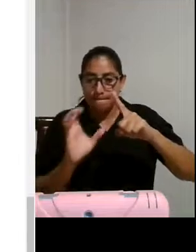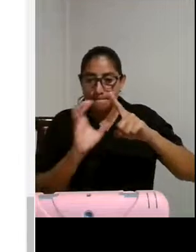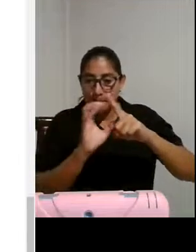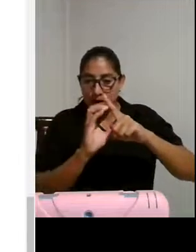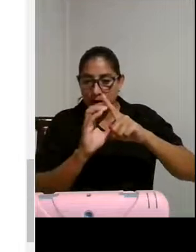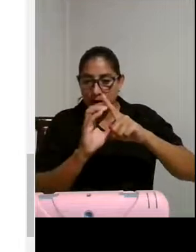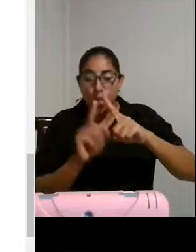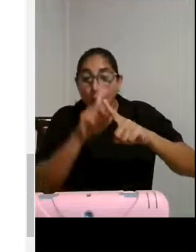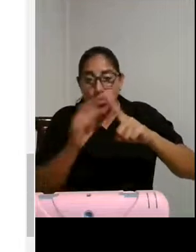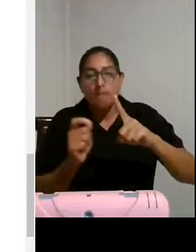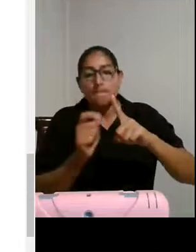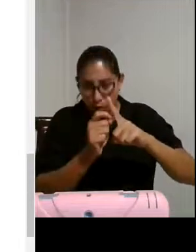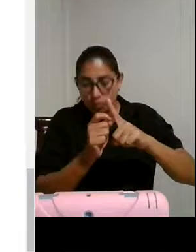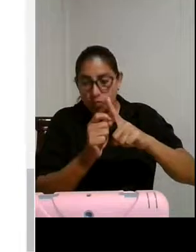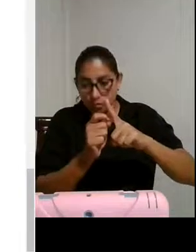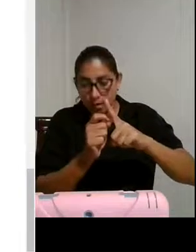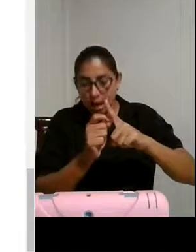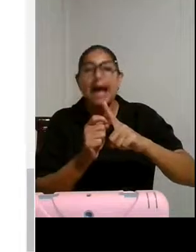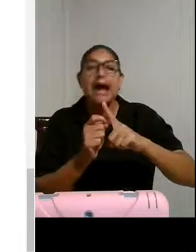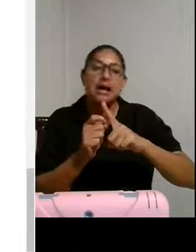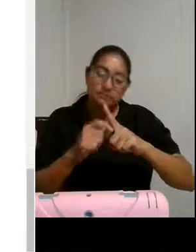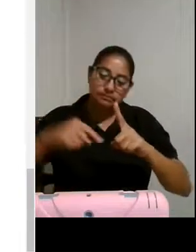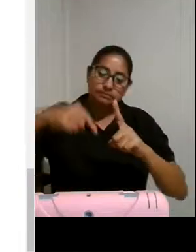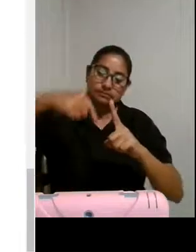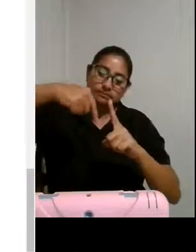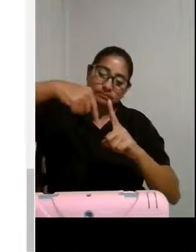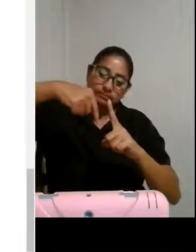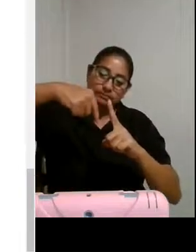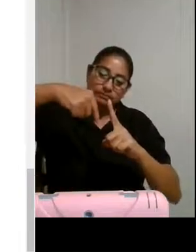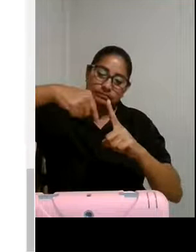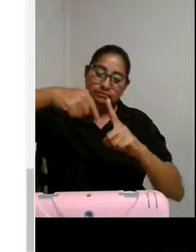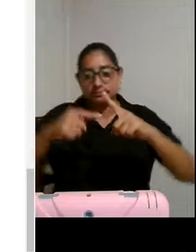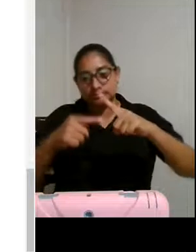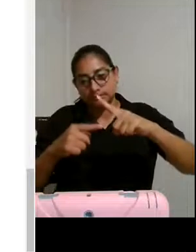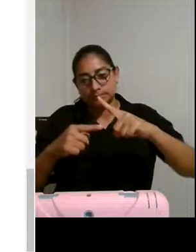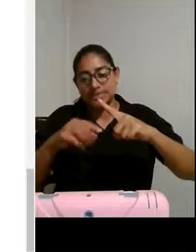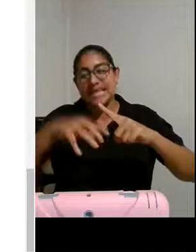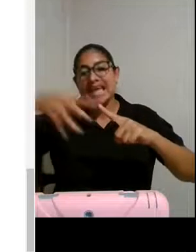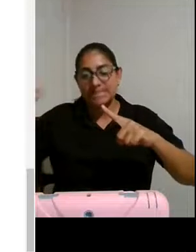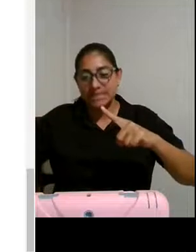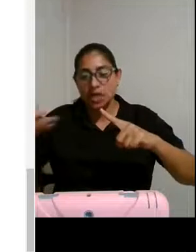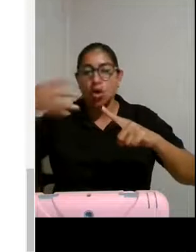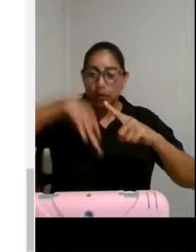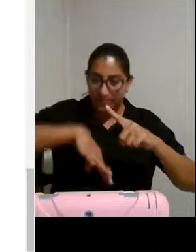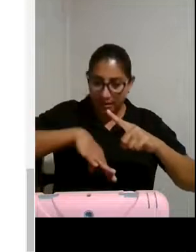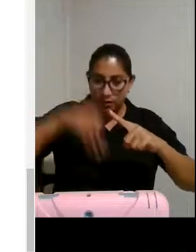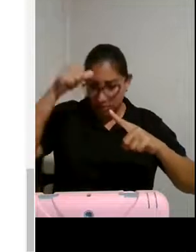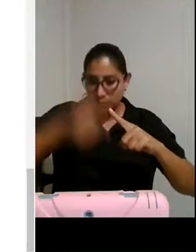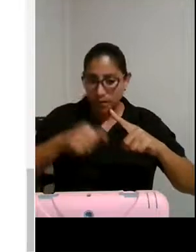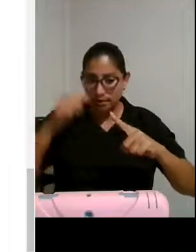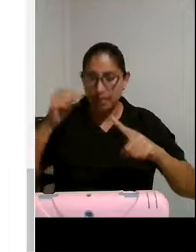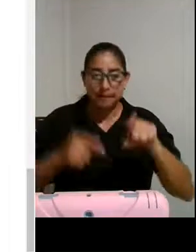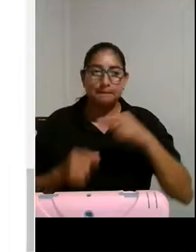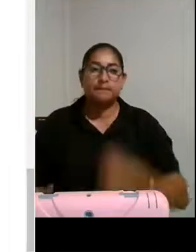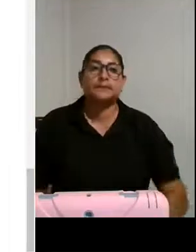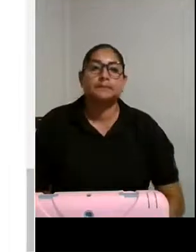Es que cuando los puntos se juntan, o sea, cuando